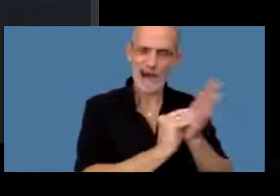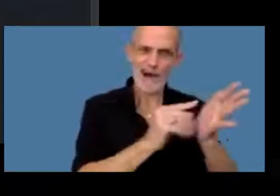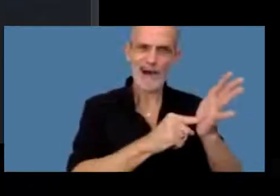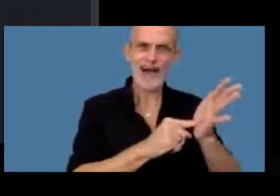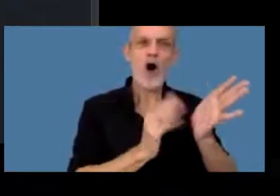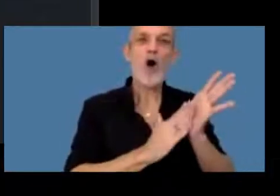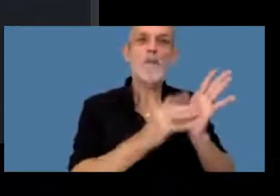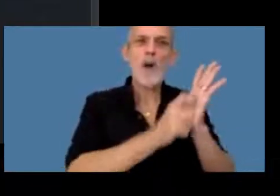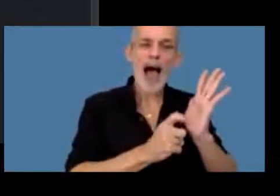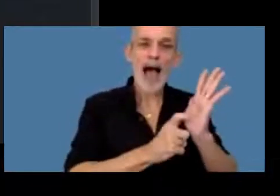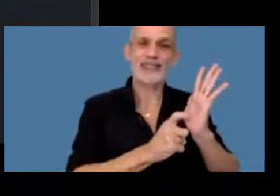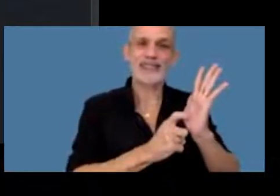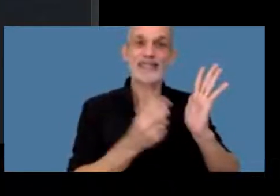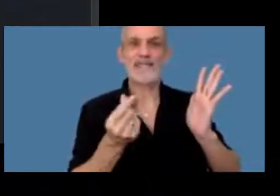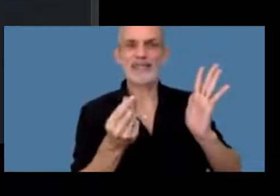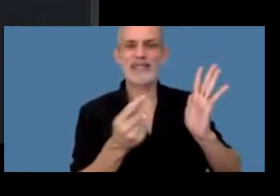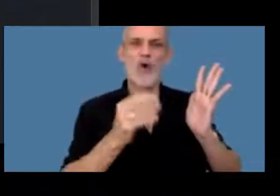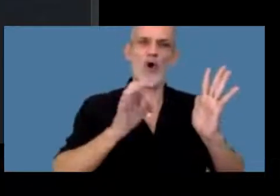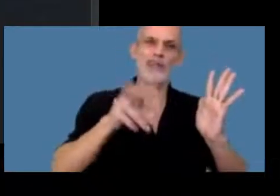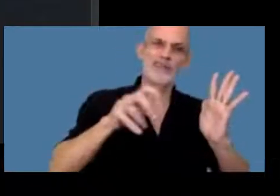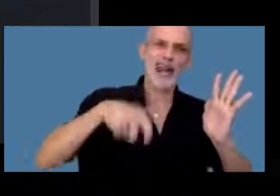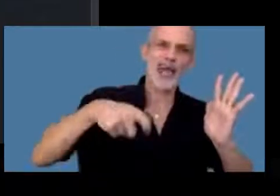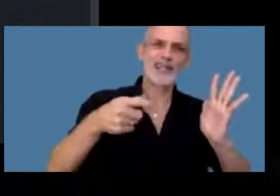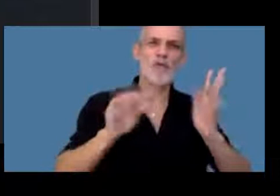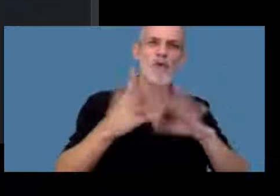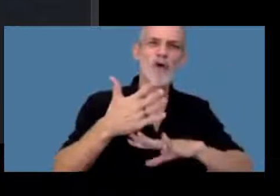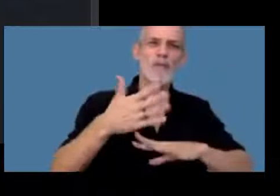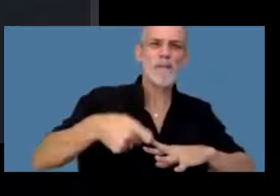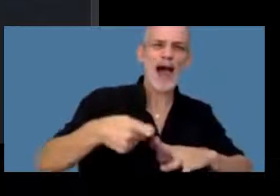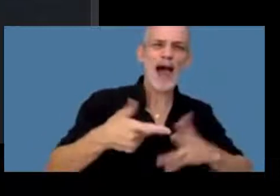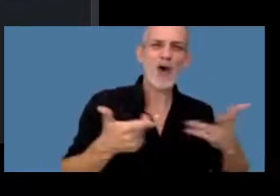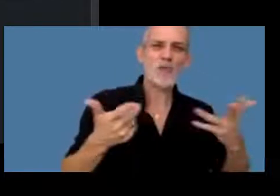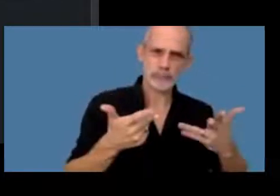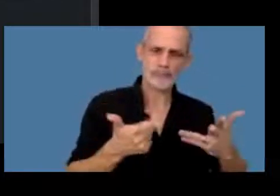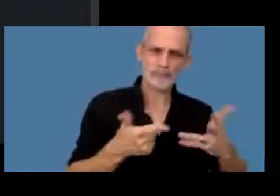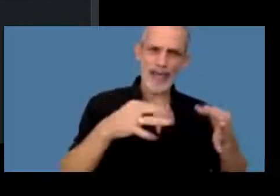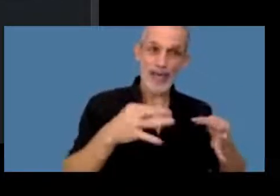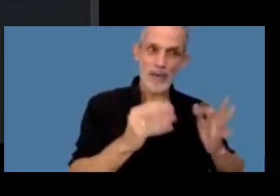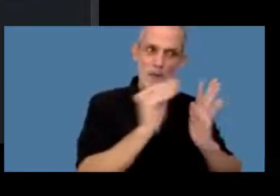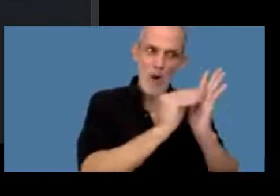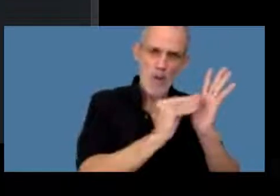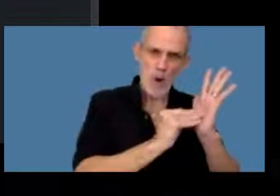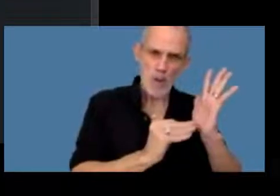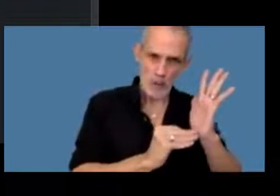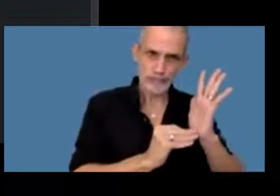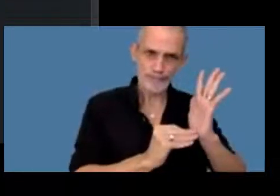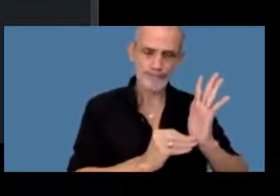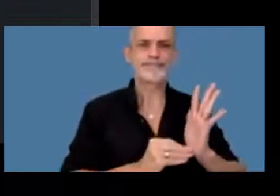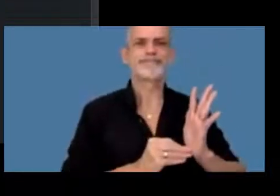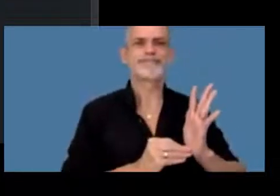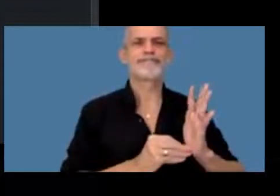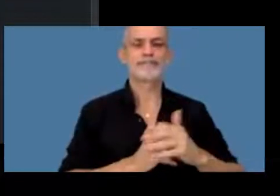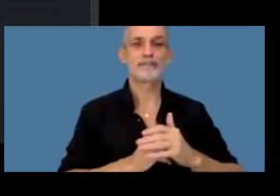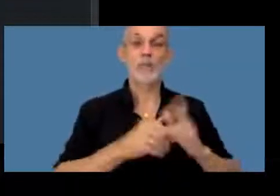toda esta cuestión, digamos, ¿no?, de qué medio de pago utilizamos, etcétera, etcétera. Hay